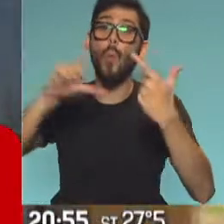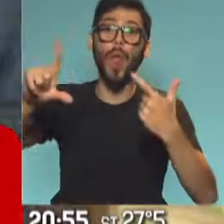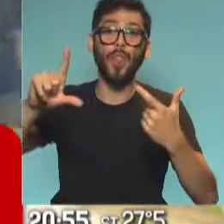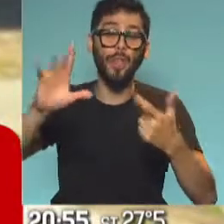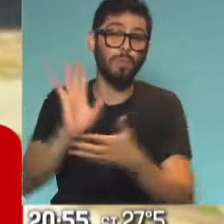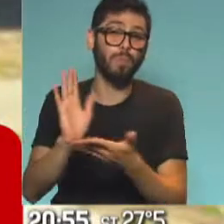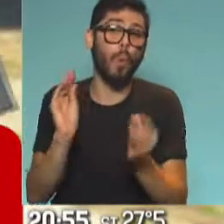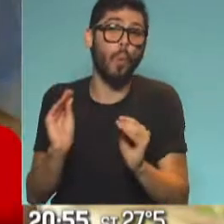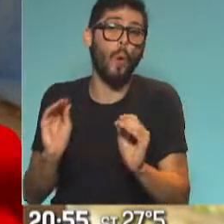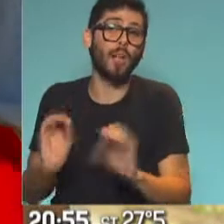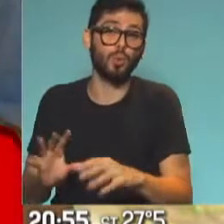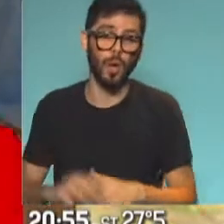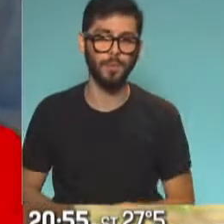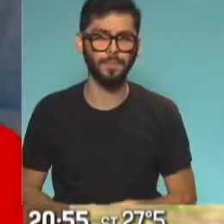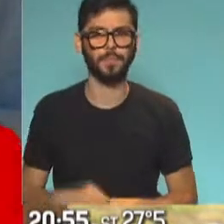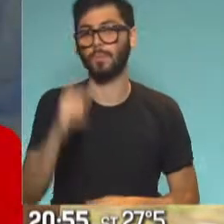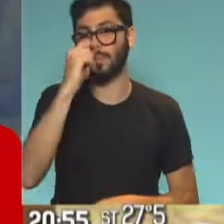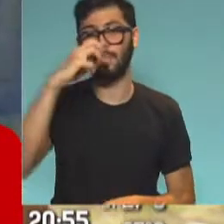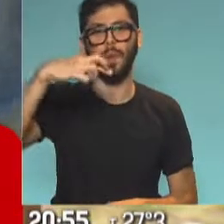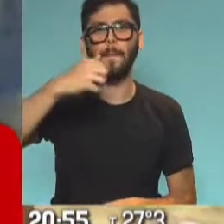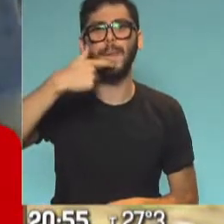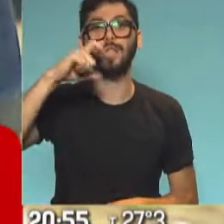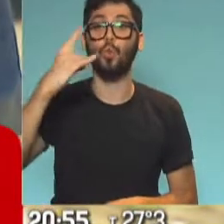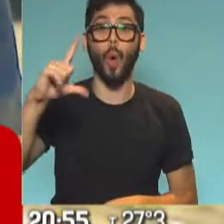chatarra. Mi papá, Carlos Pascualini, arquitecto,